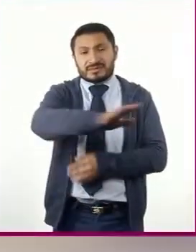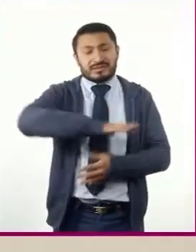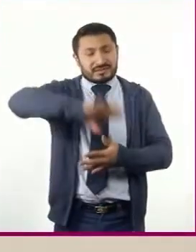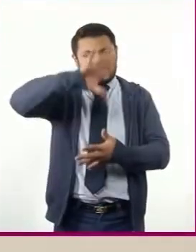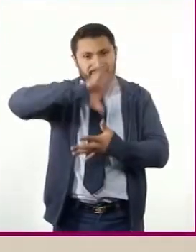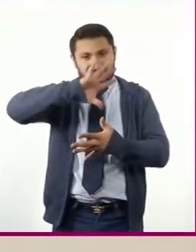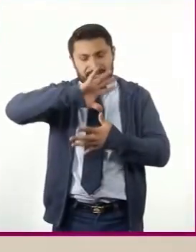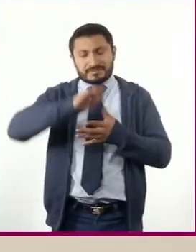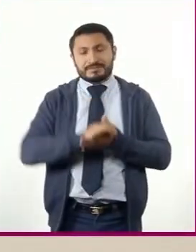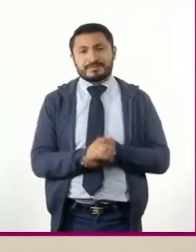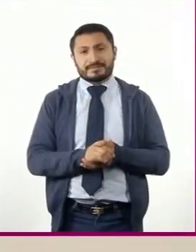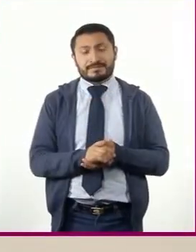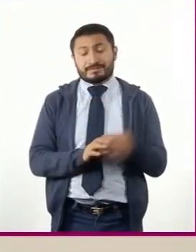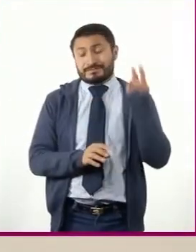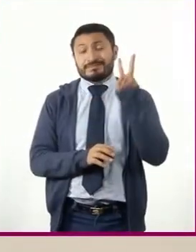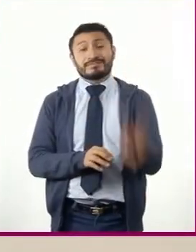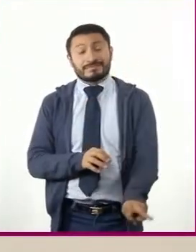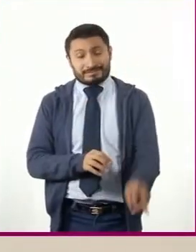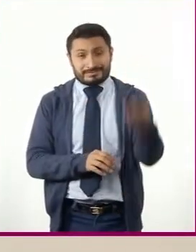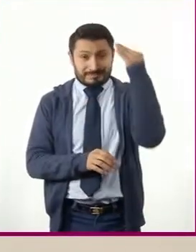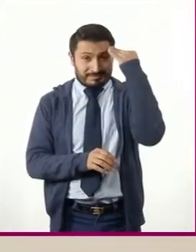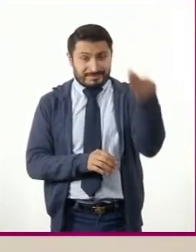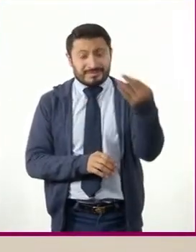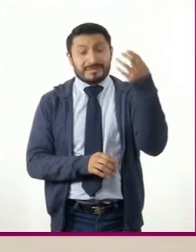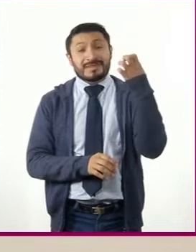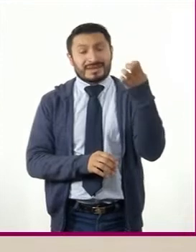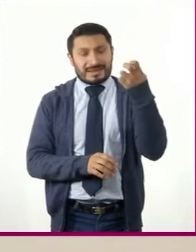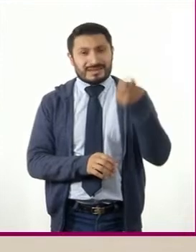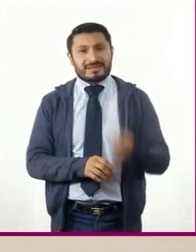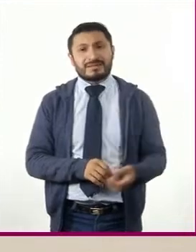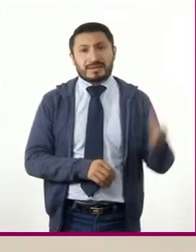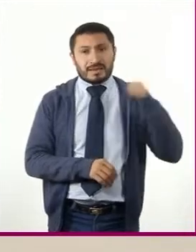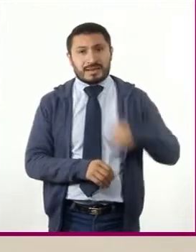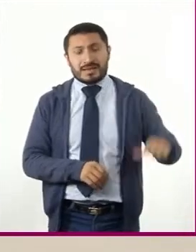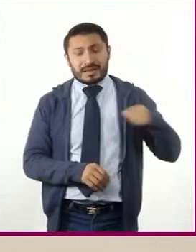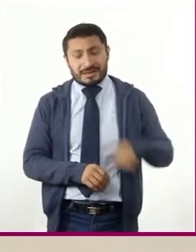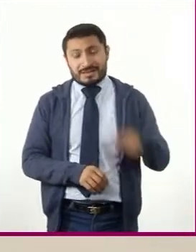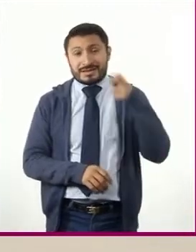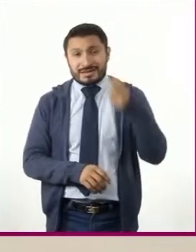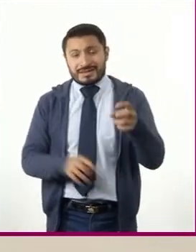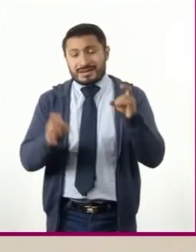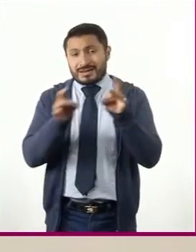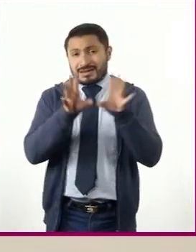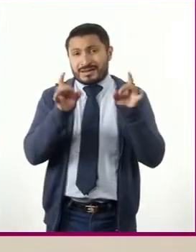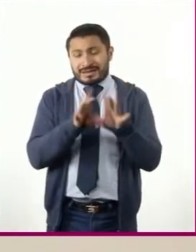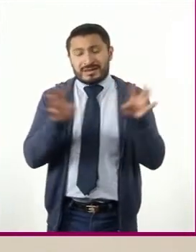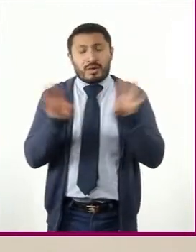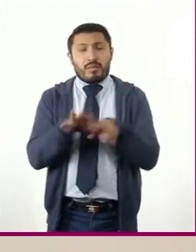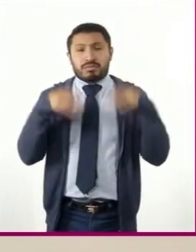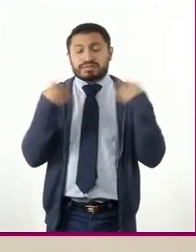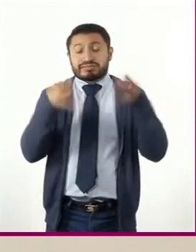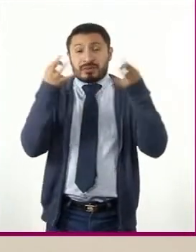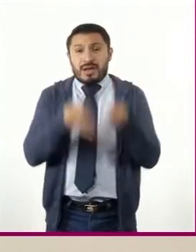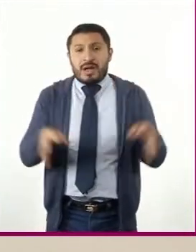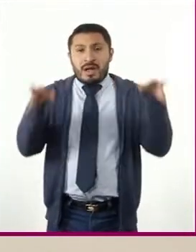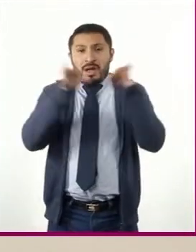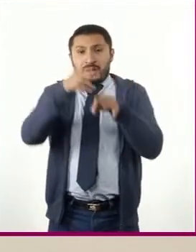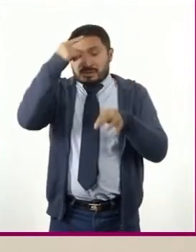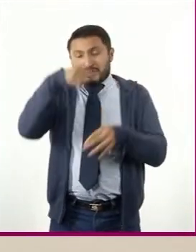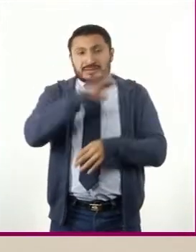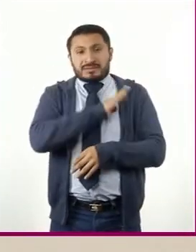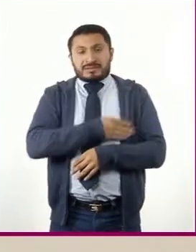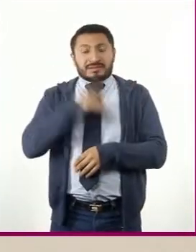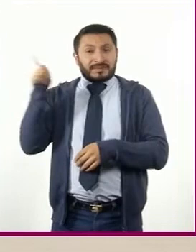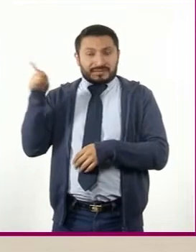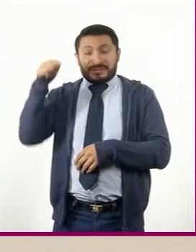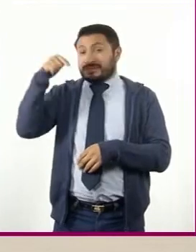América. Cierto, durante el periodo del Renacimiento se dio este acontecimiento que resultó tan relevante para España y